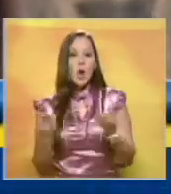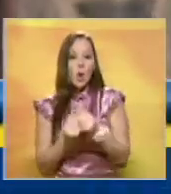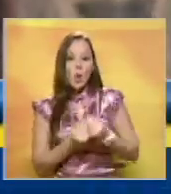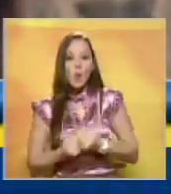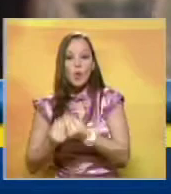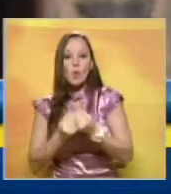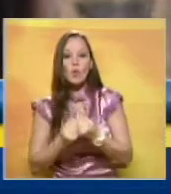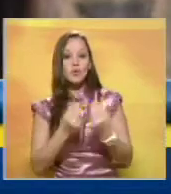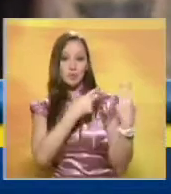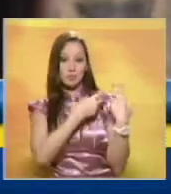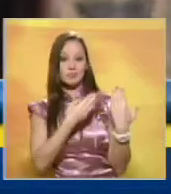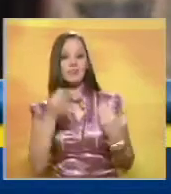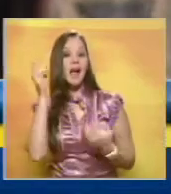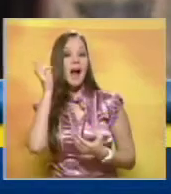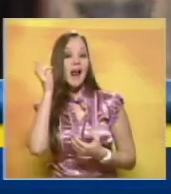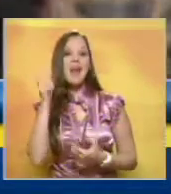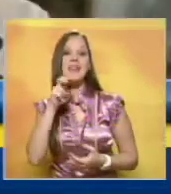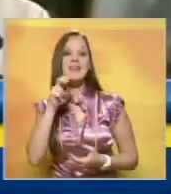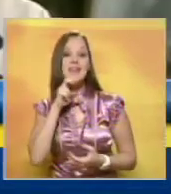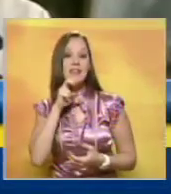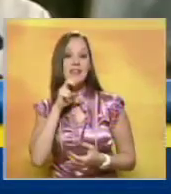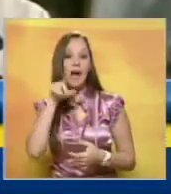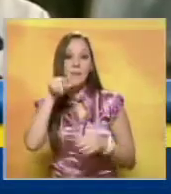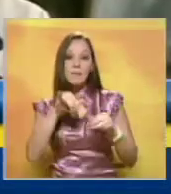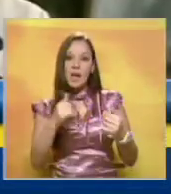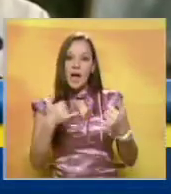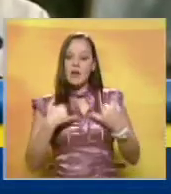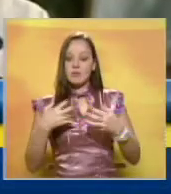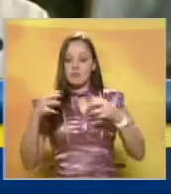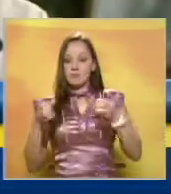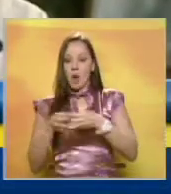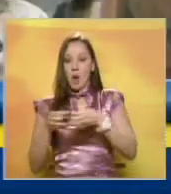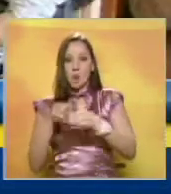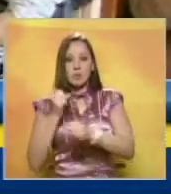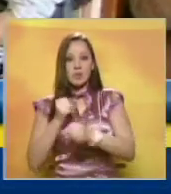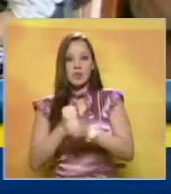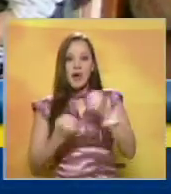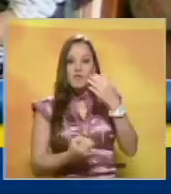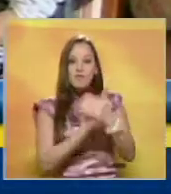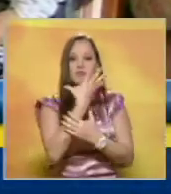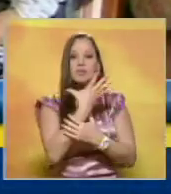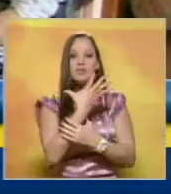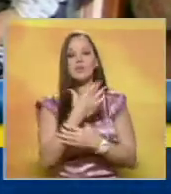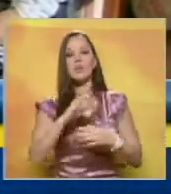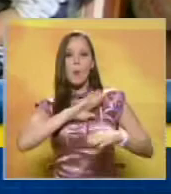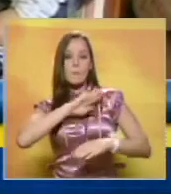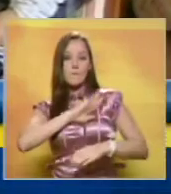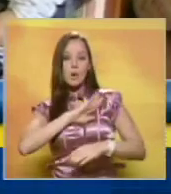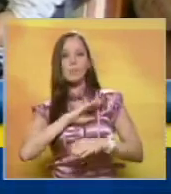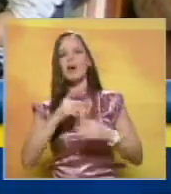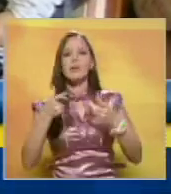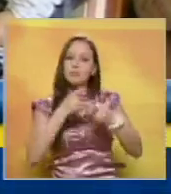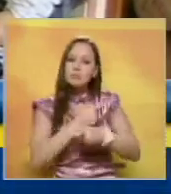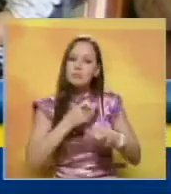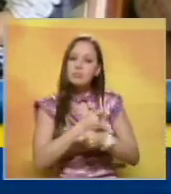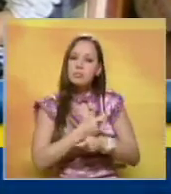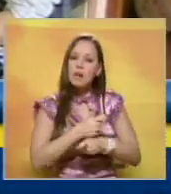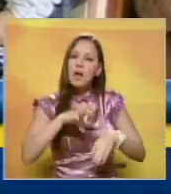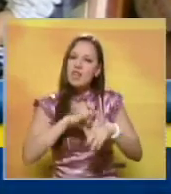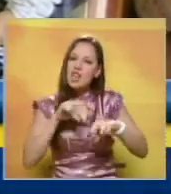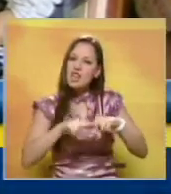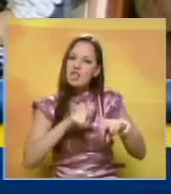Federica Conbit, dirigía desde su fundación el plan de diagnóstico de tumores pediátricos y otras redes de salud donde siempre